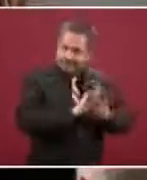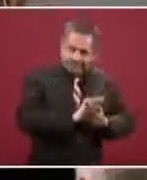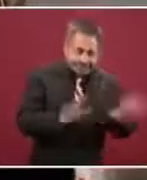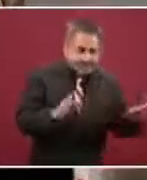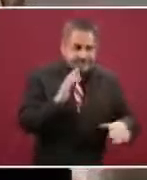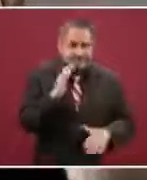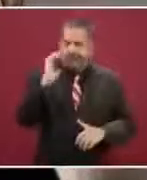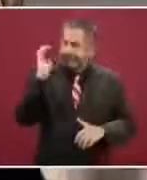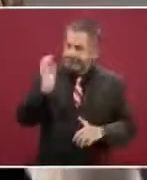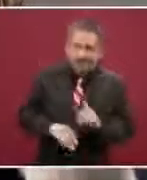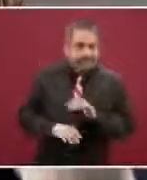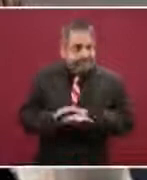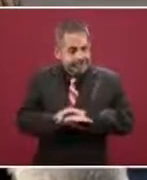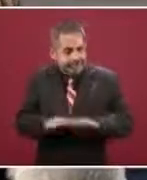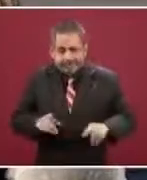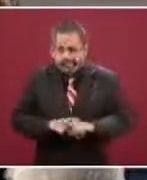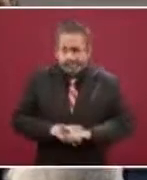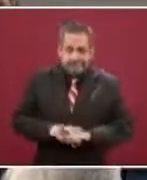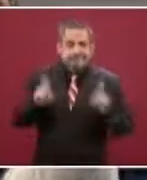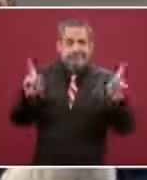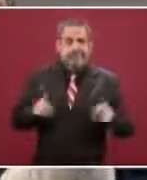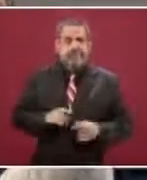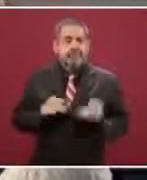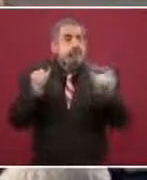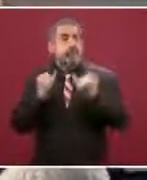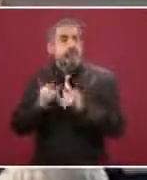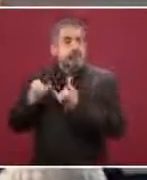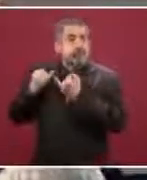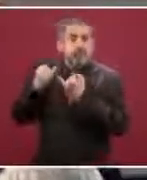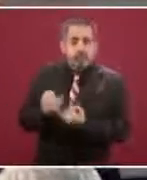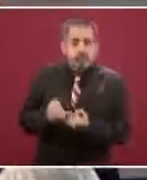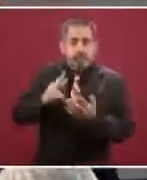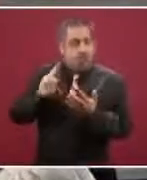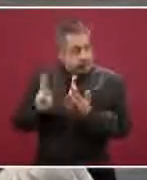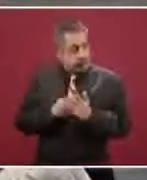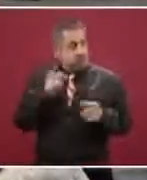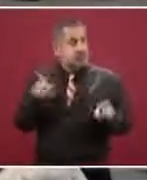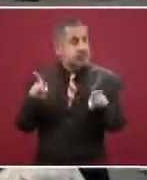ya es otra cosa, de que ya no va a regresar lo mismo